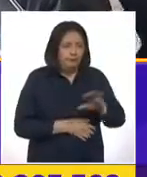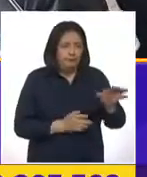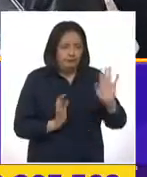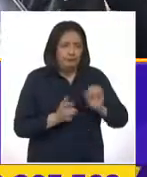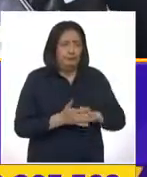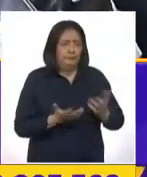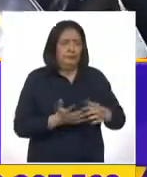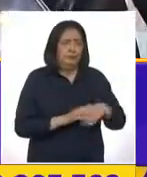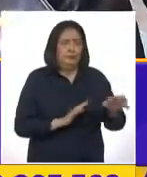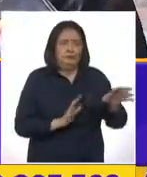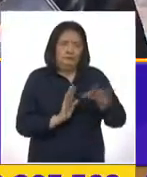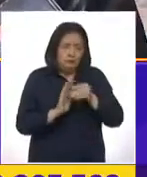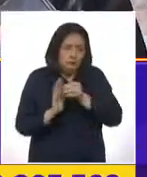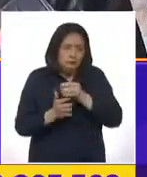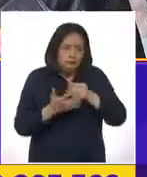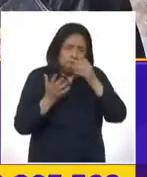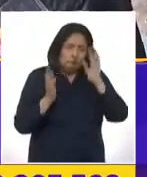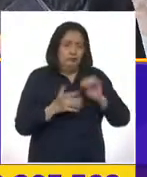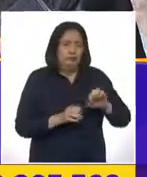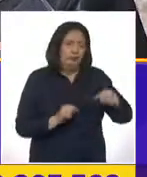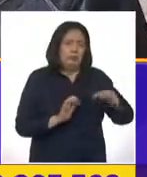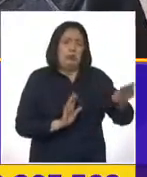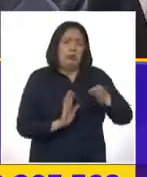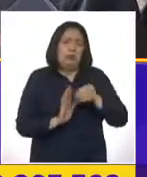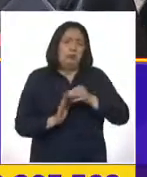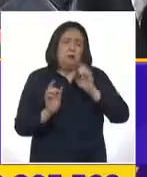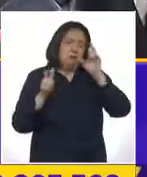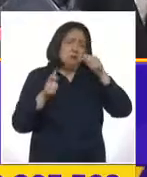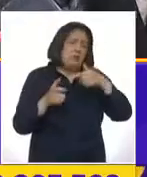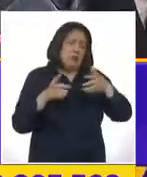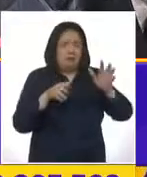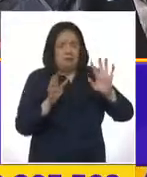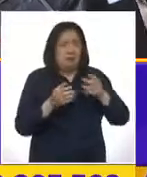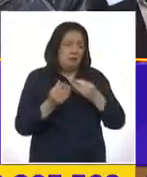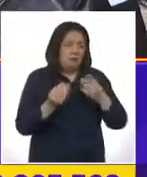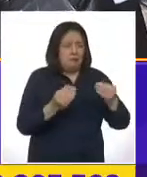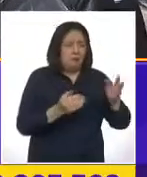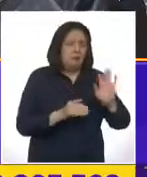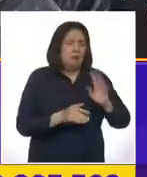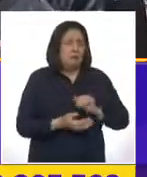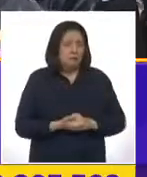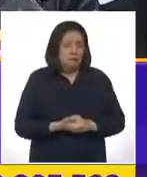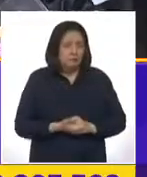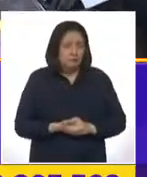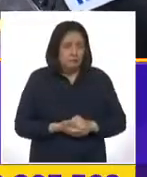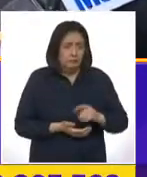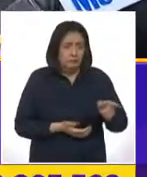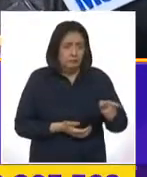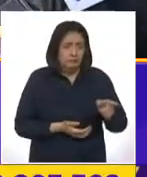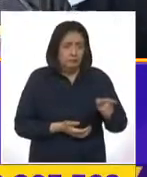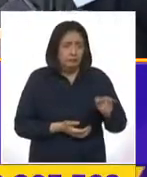de sus plagios, ¿no? Claro, que copia del Congreso y no sé qué. Entonces